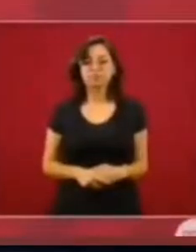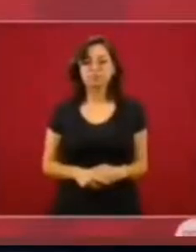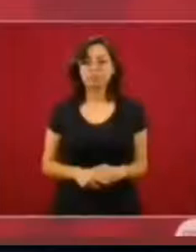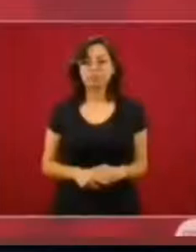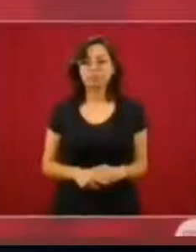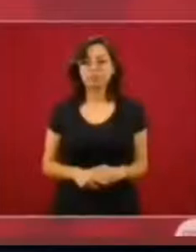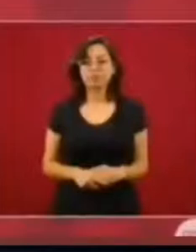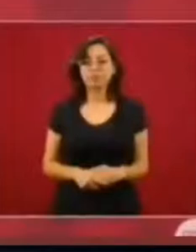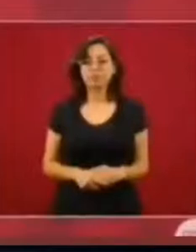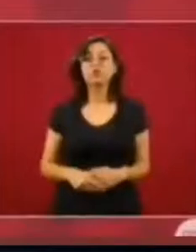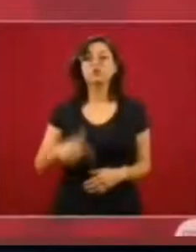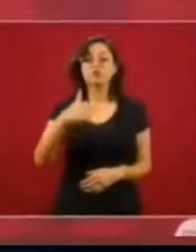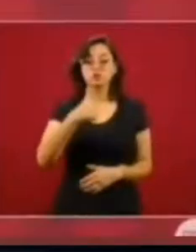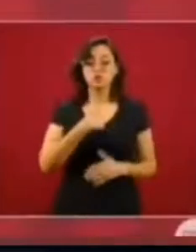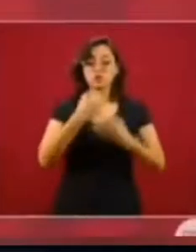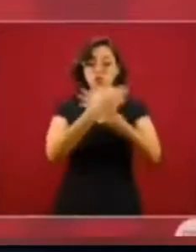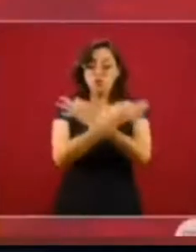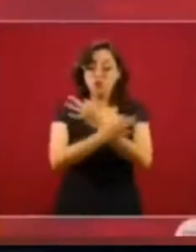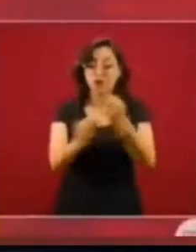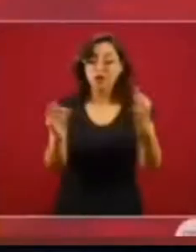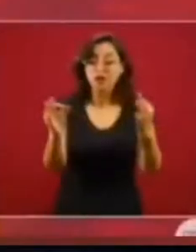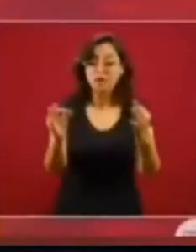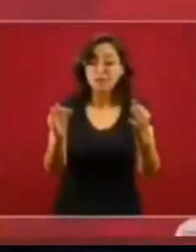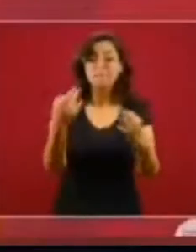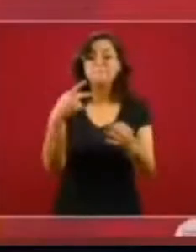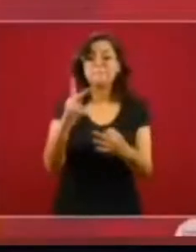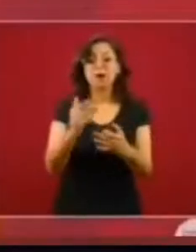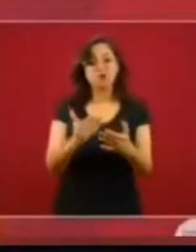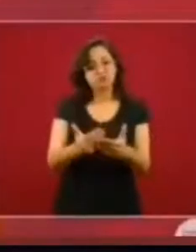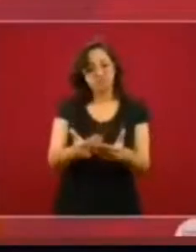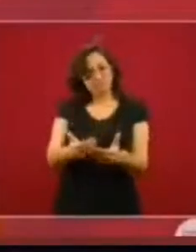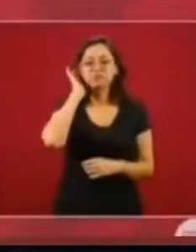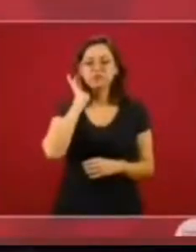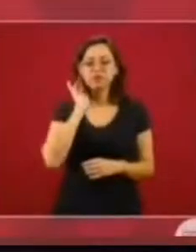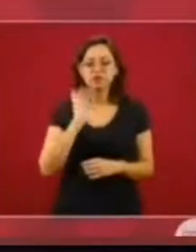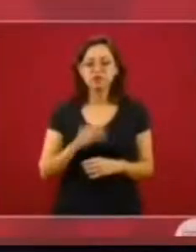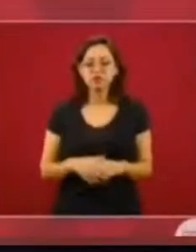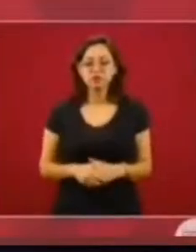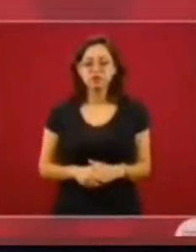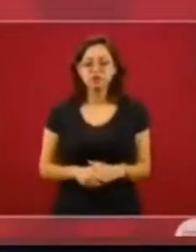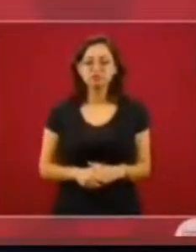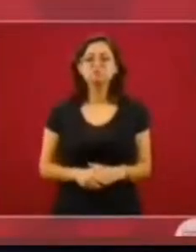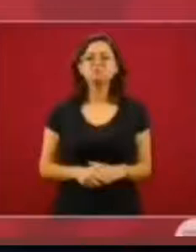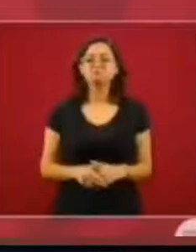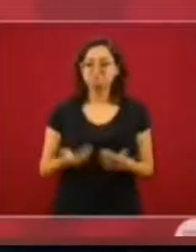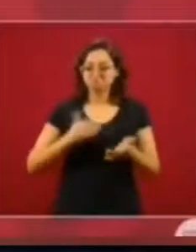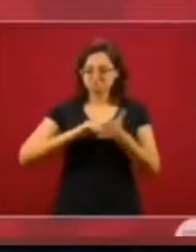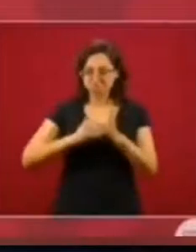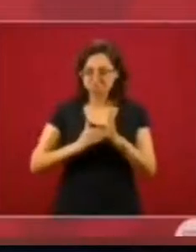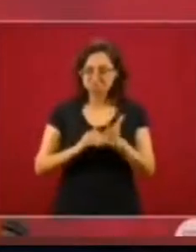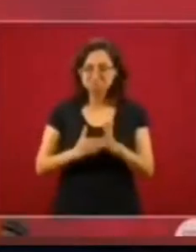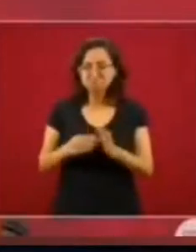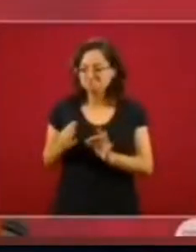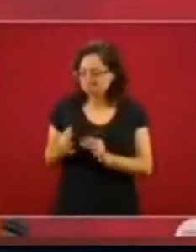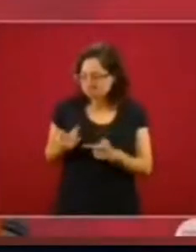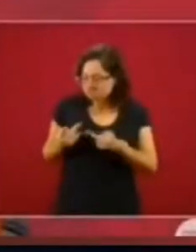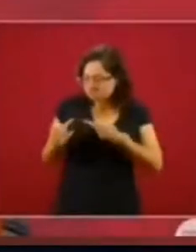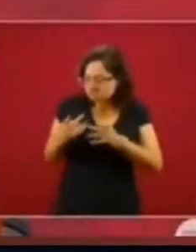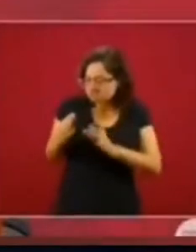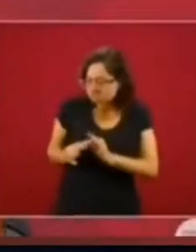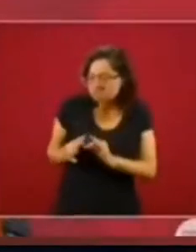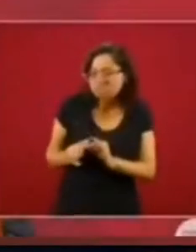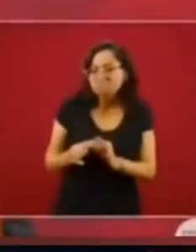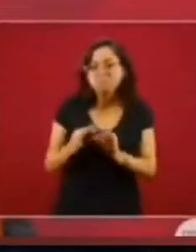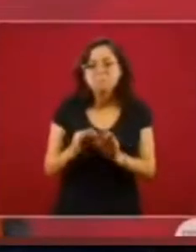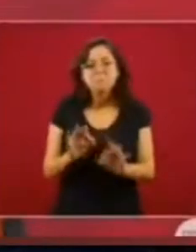todavía, porque tengo que actuar de manera precavida, se logró la estrategia